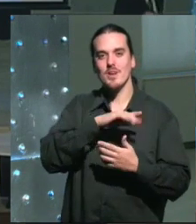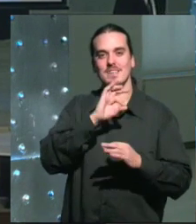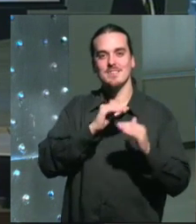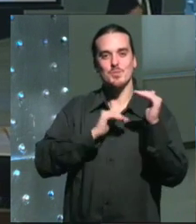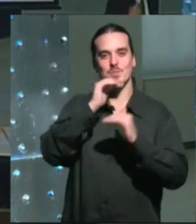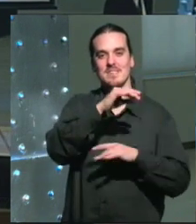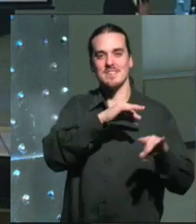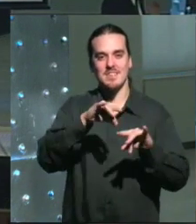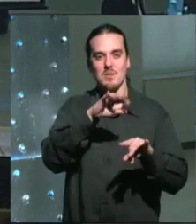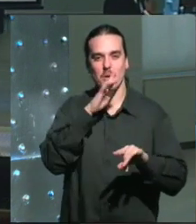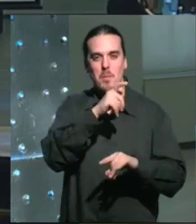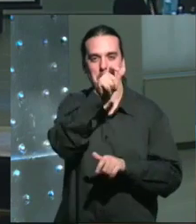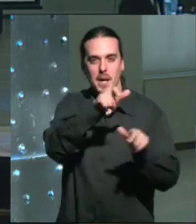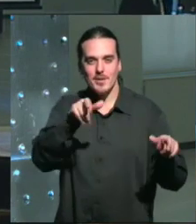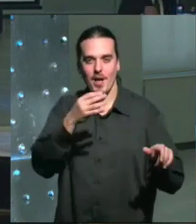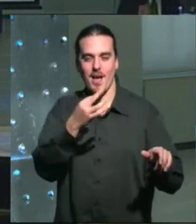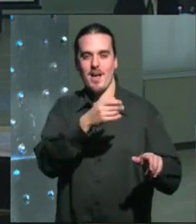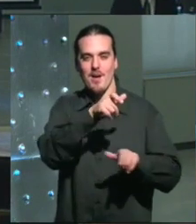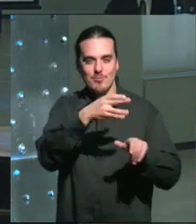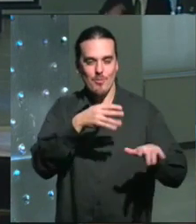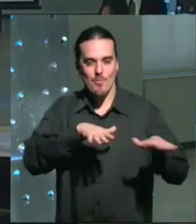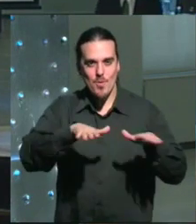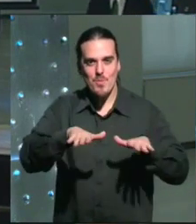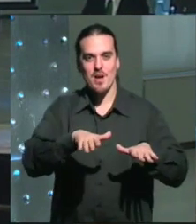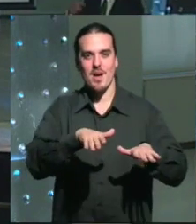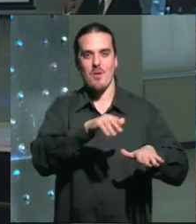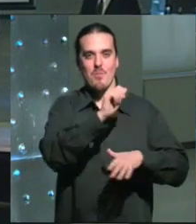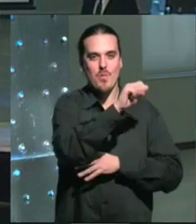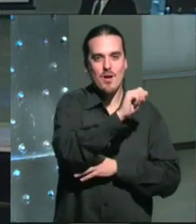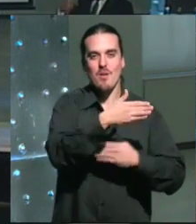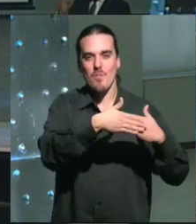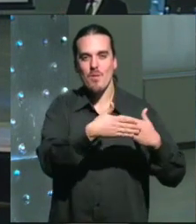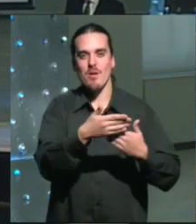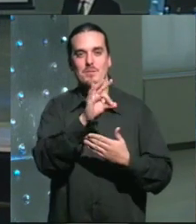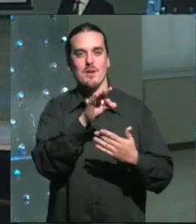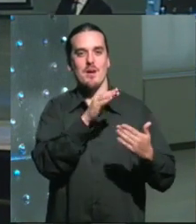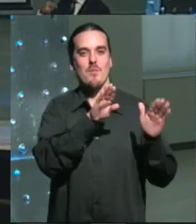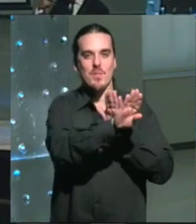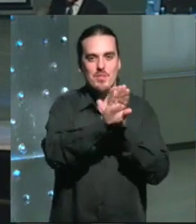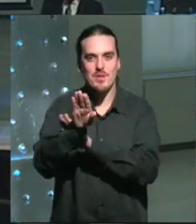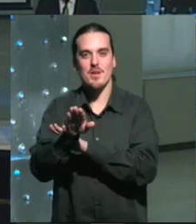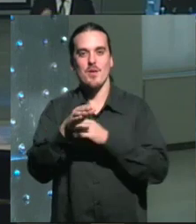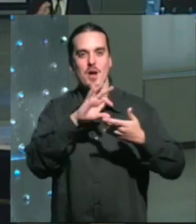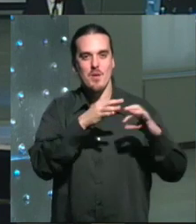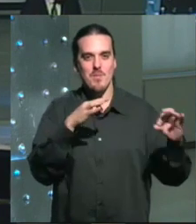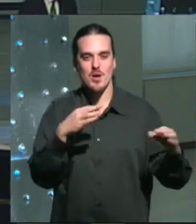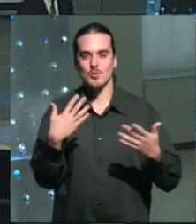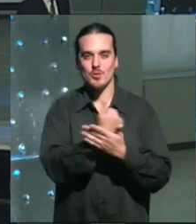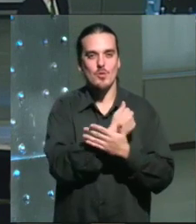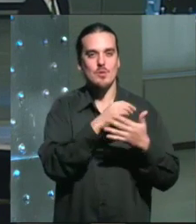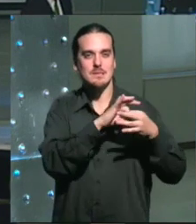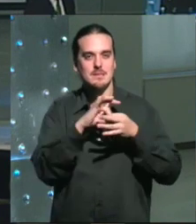la gente tocando puerta por puerta, movilizándose, llamando amigos, vecinos, simpatizantes, gente que le